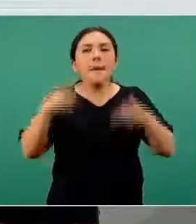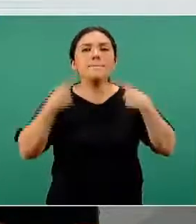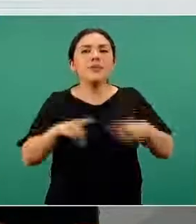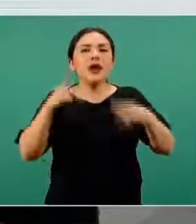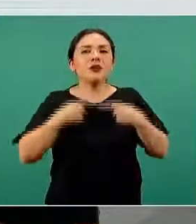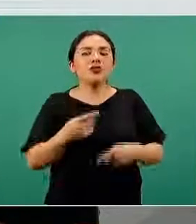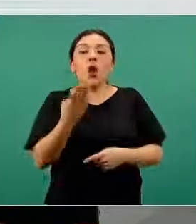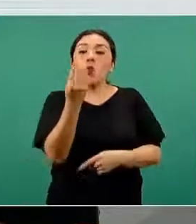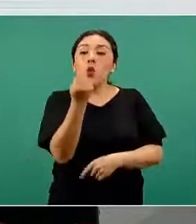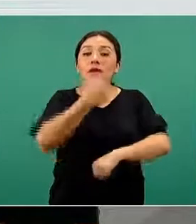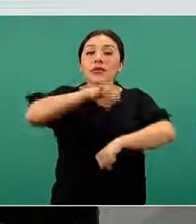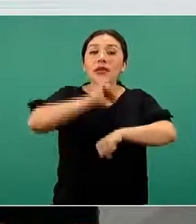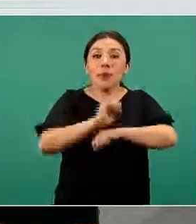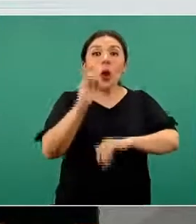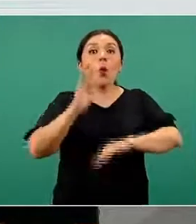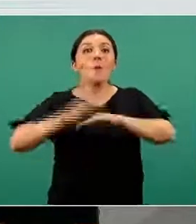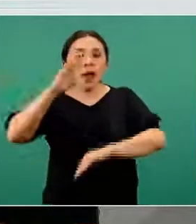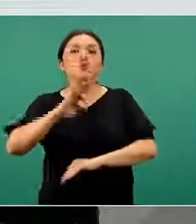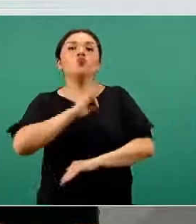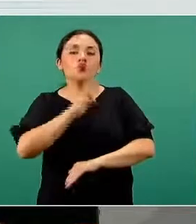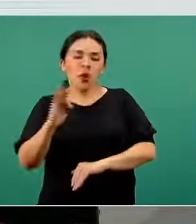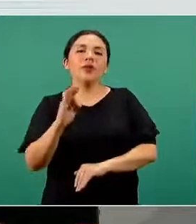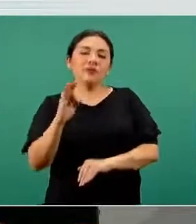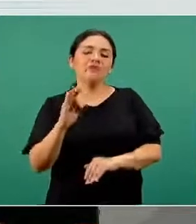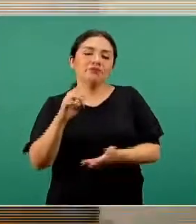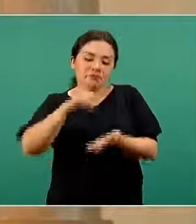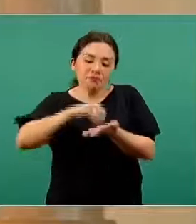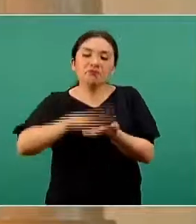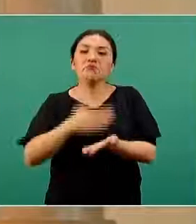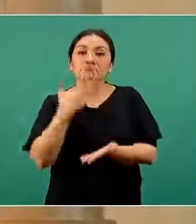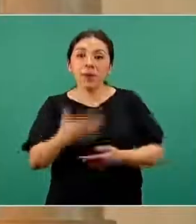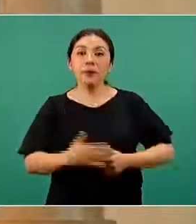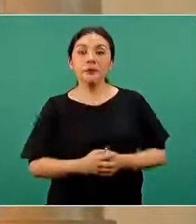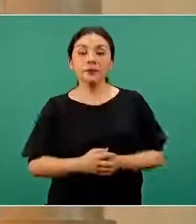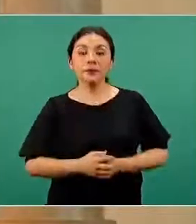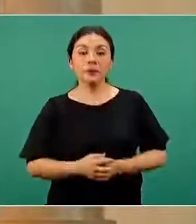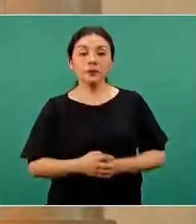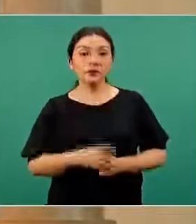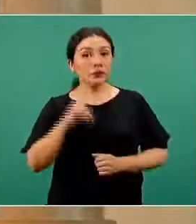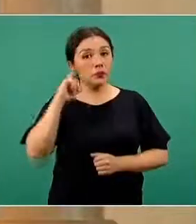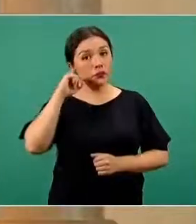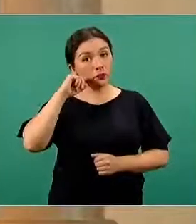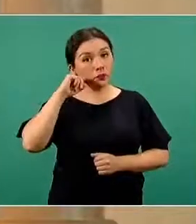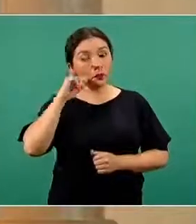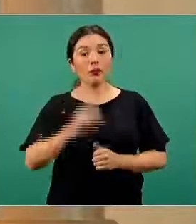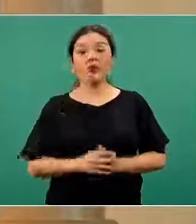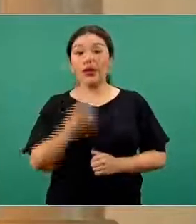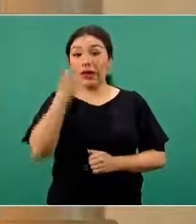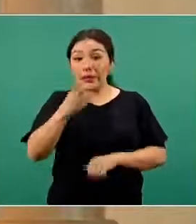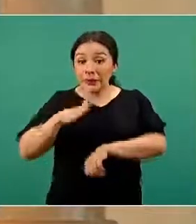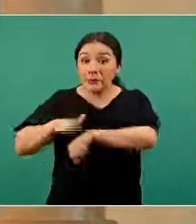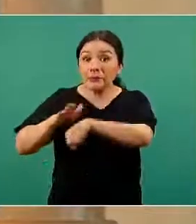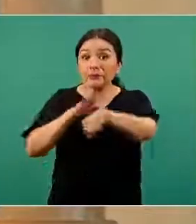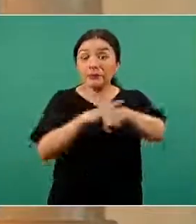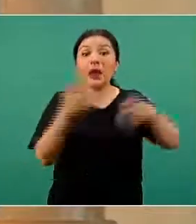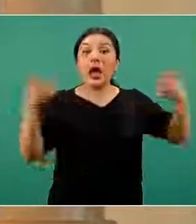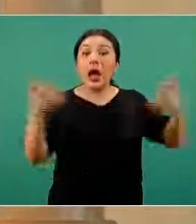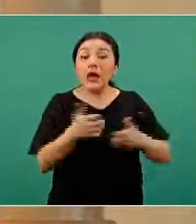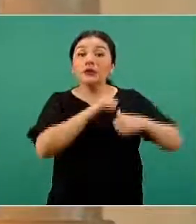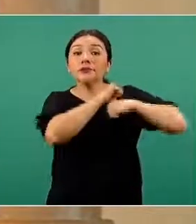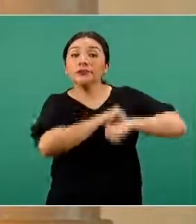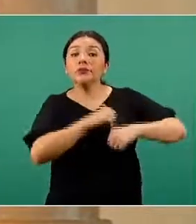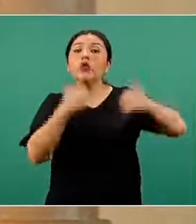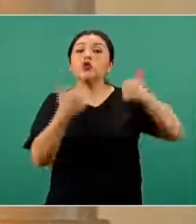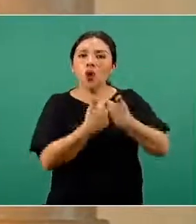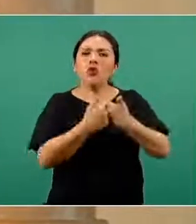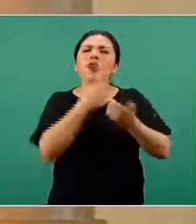tienen más de 9 semanas como un primer filtro. La convocatoria se hará a través